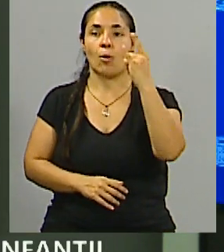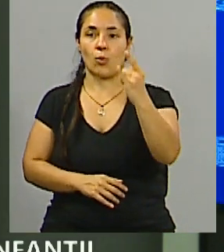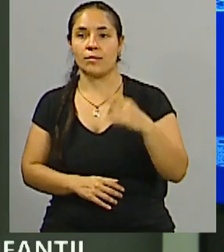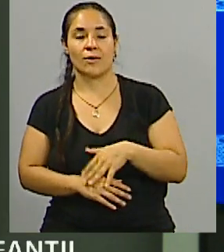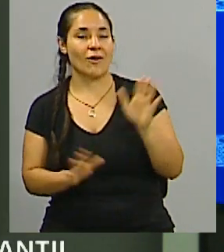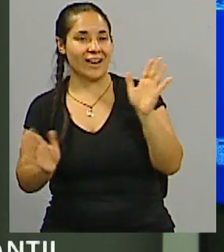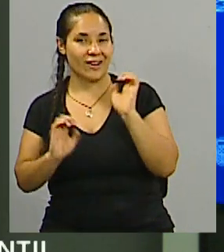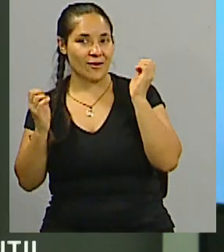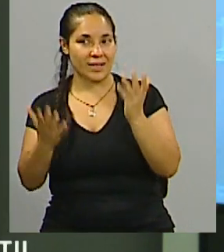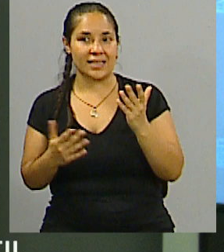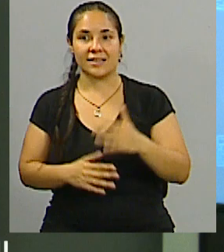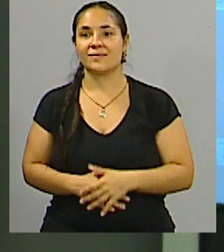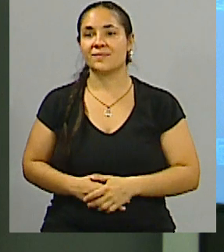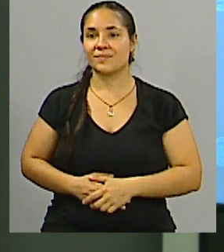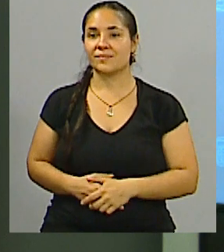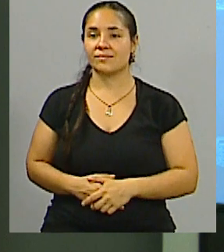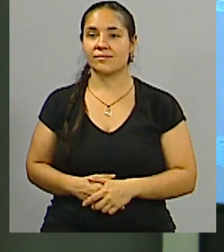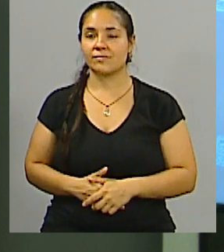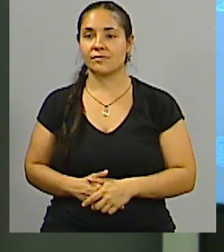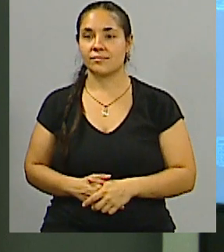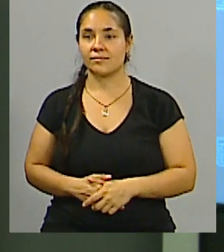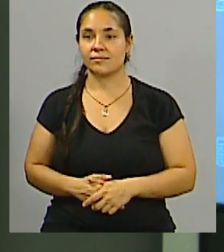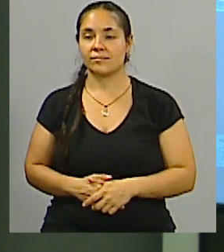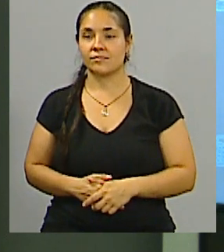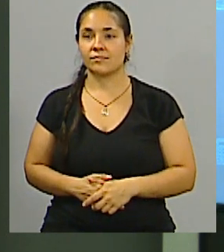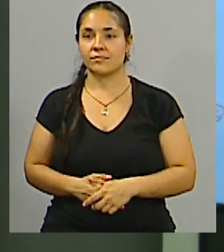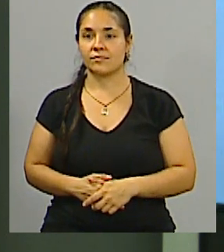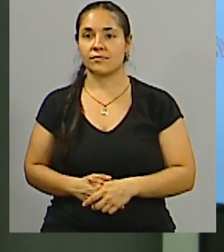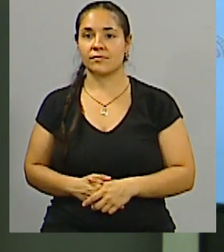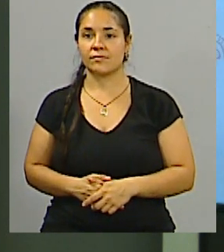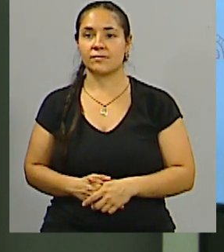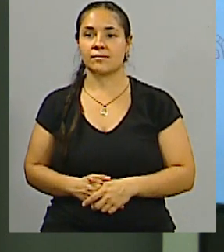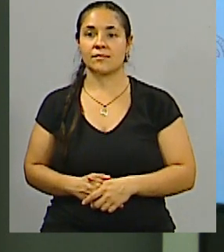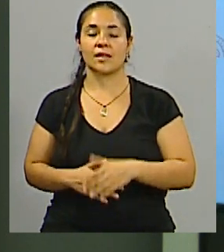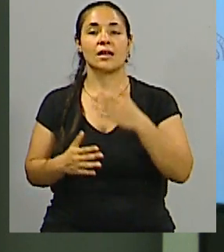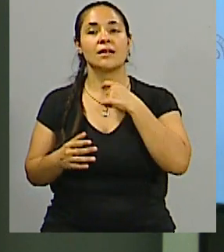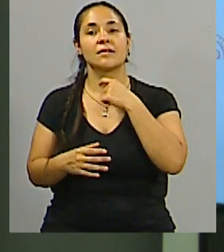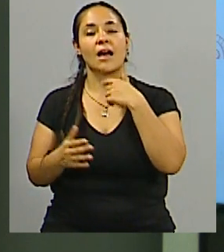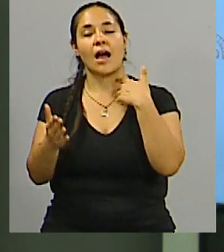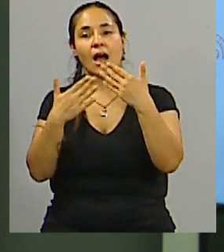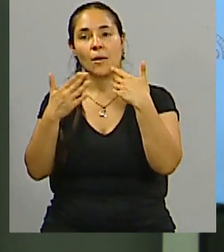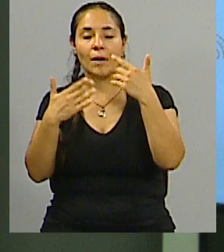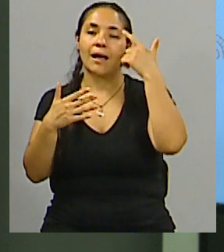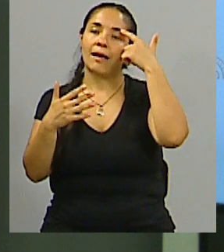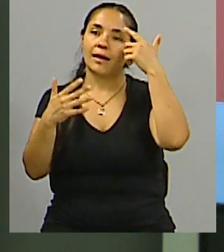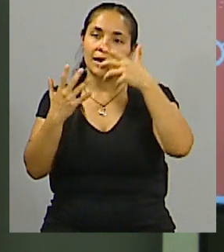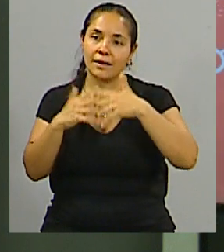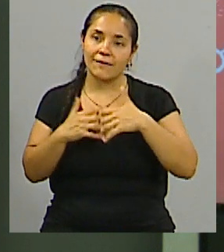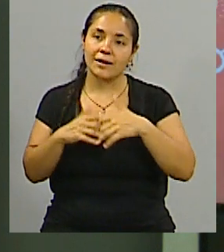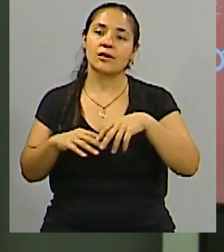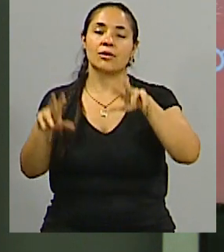Muy bien. Bueno, queríamos empezar primero para conocer su opinión, su reflexión sobre